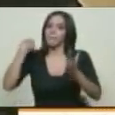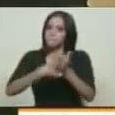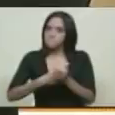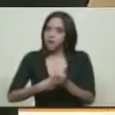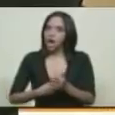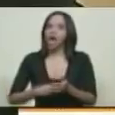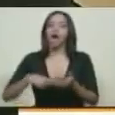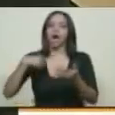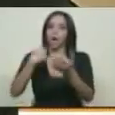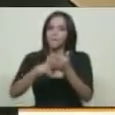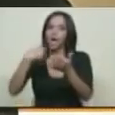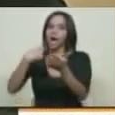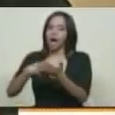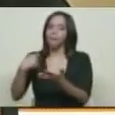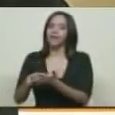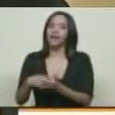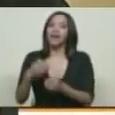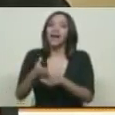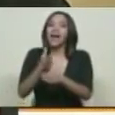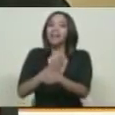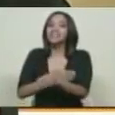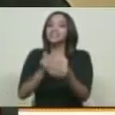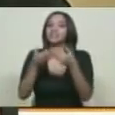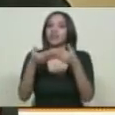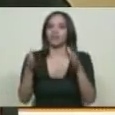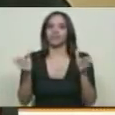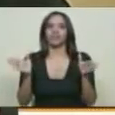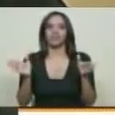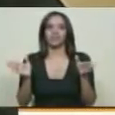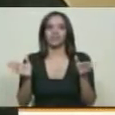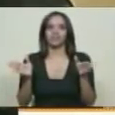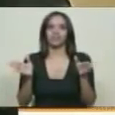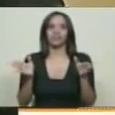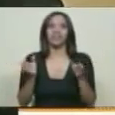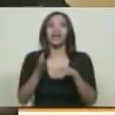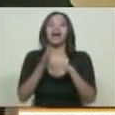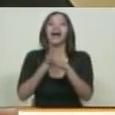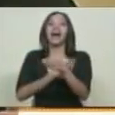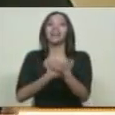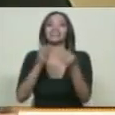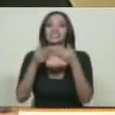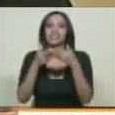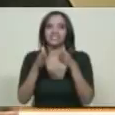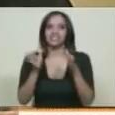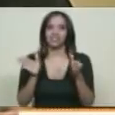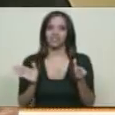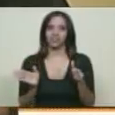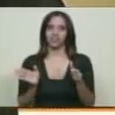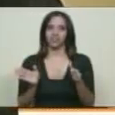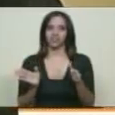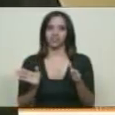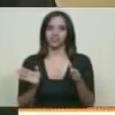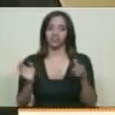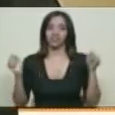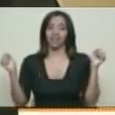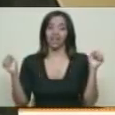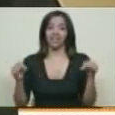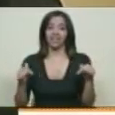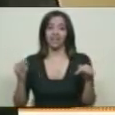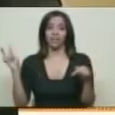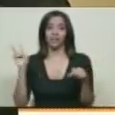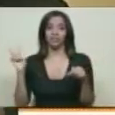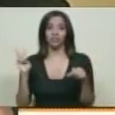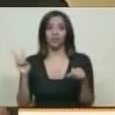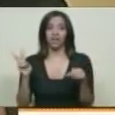estos salarios antes de abrir. Antes de empezar a antes de abrir. ¿Eh? Y aquí en Venezuela